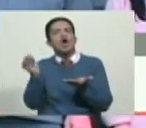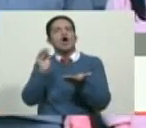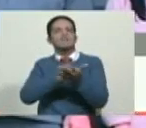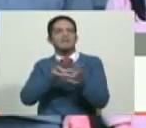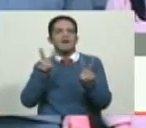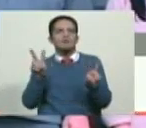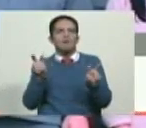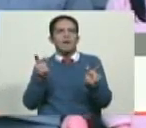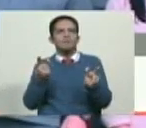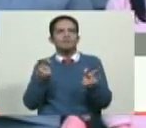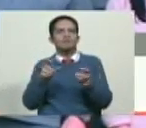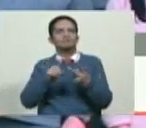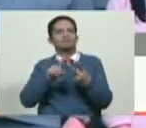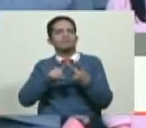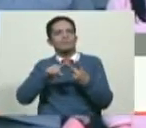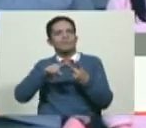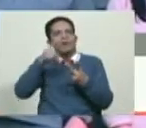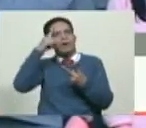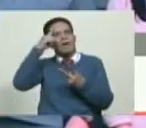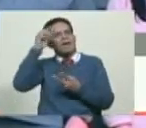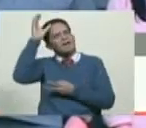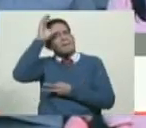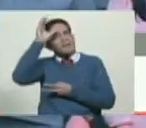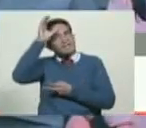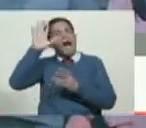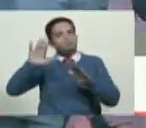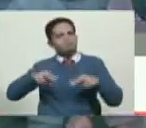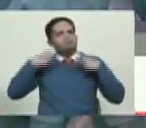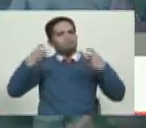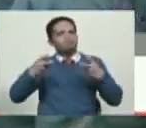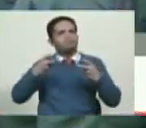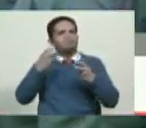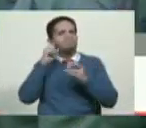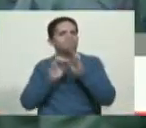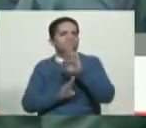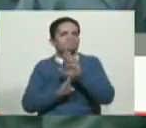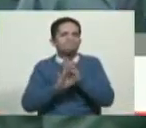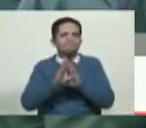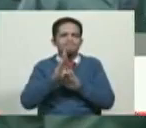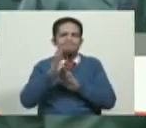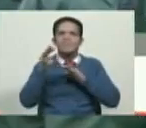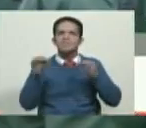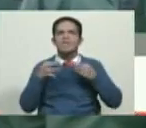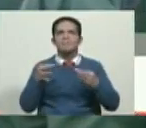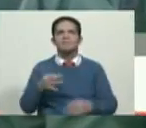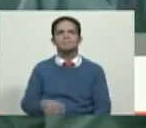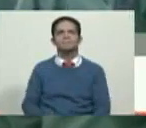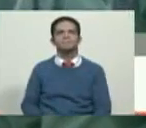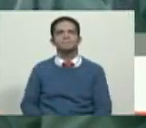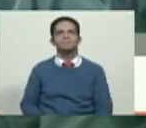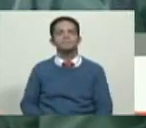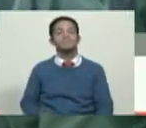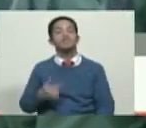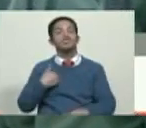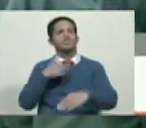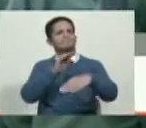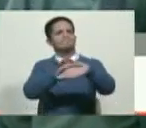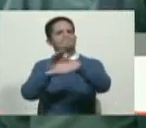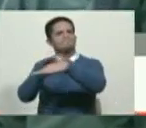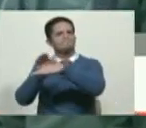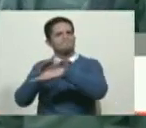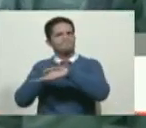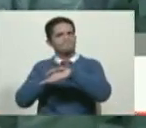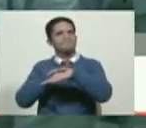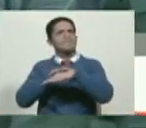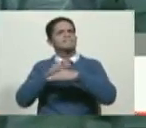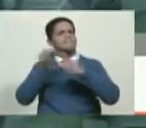capacidades, de renovación para mejorar siempre. Yo llamo siempre al espíritu nacional, al pueblo de